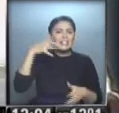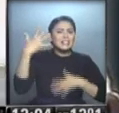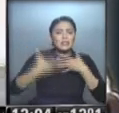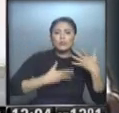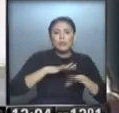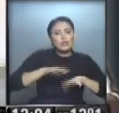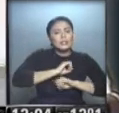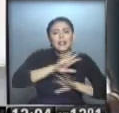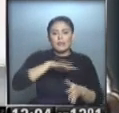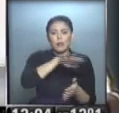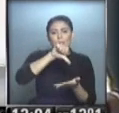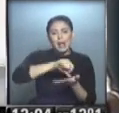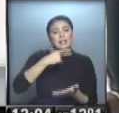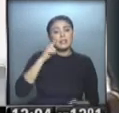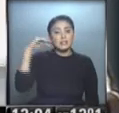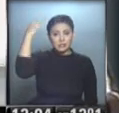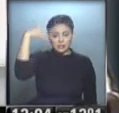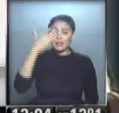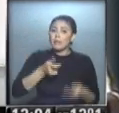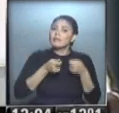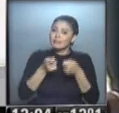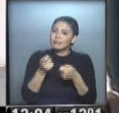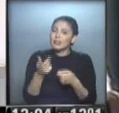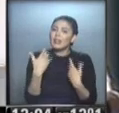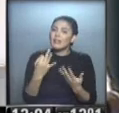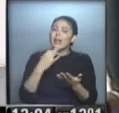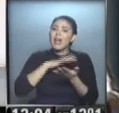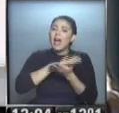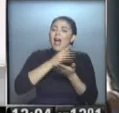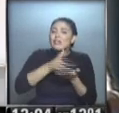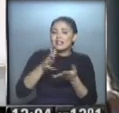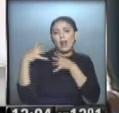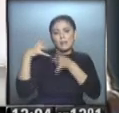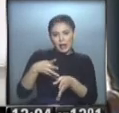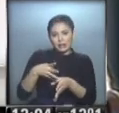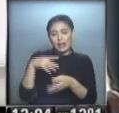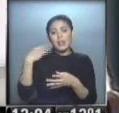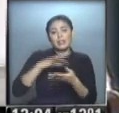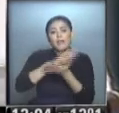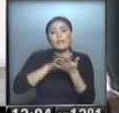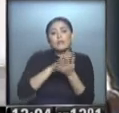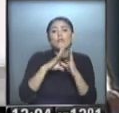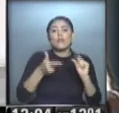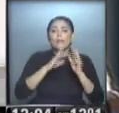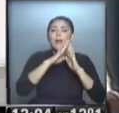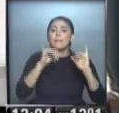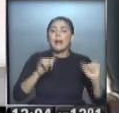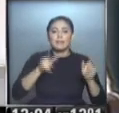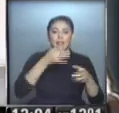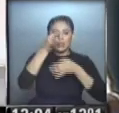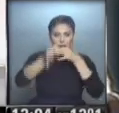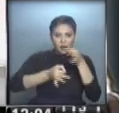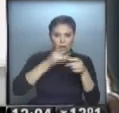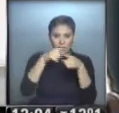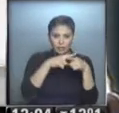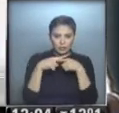tiempo la querida población siria e instó a las soluciones militares y la resolución del conflicto por la vía del diálogo y la